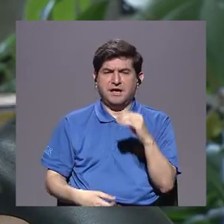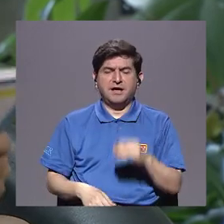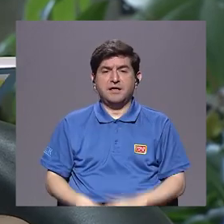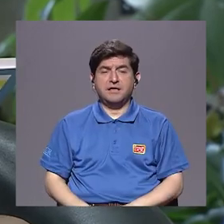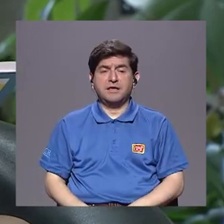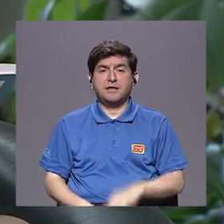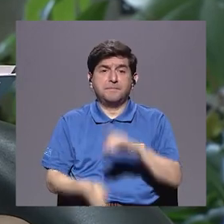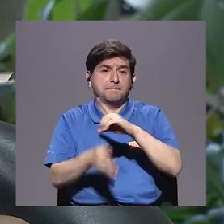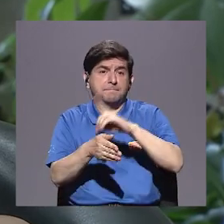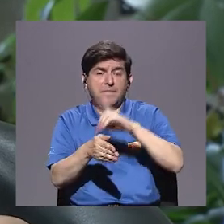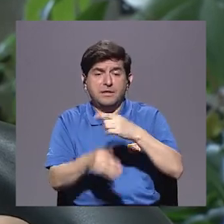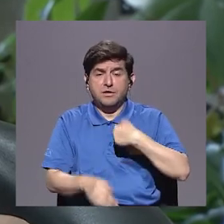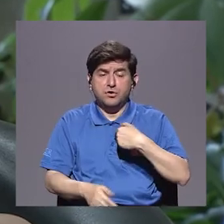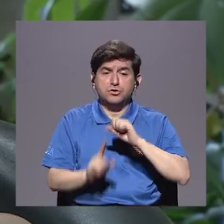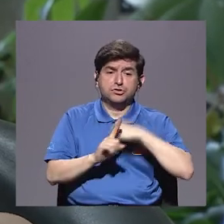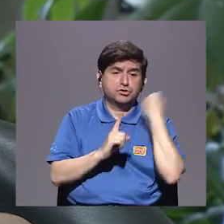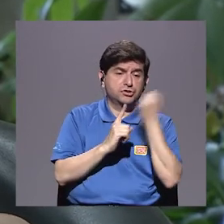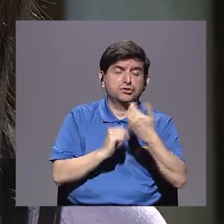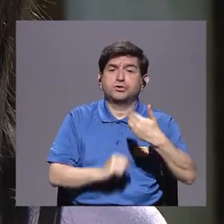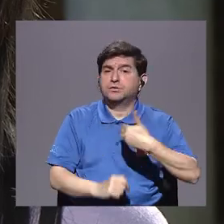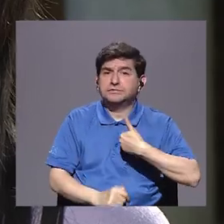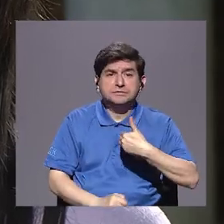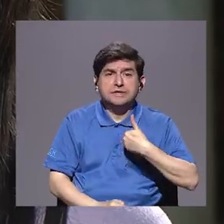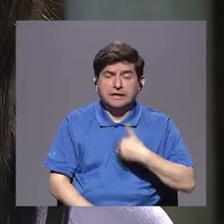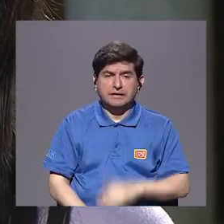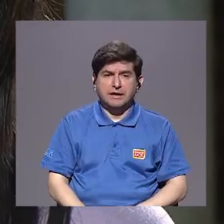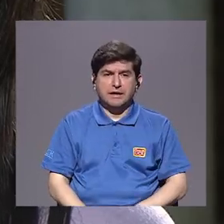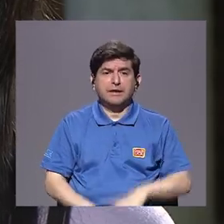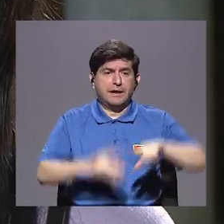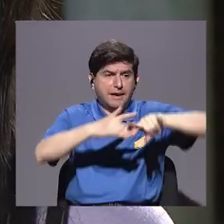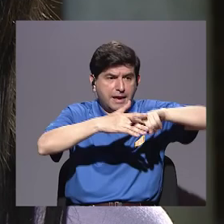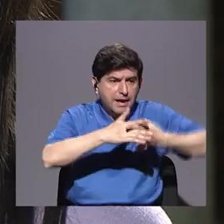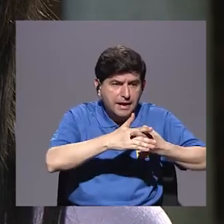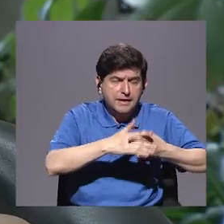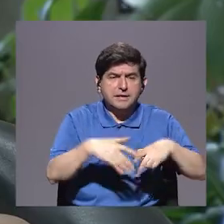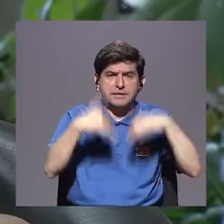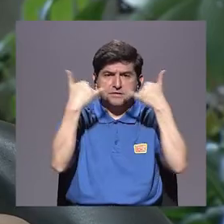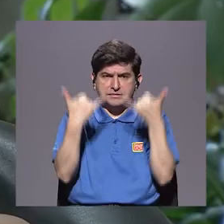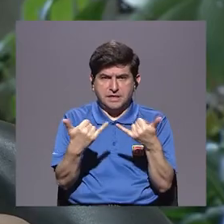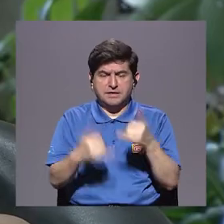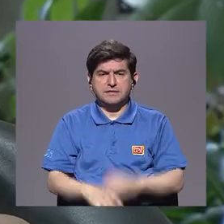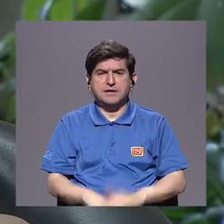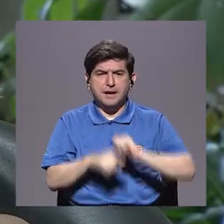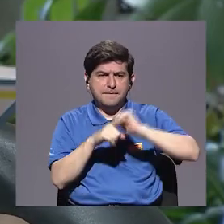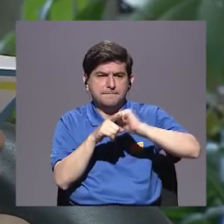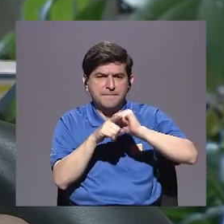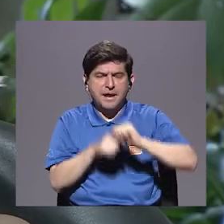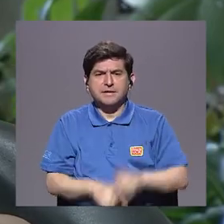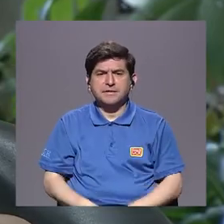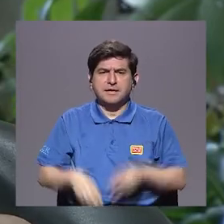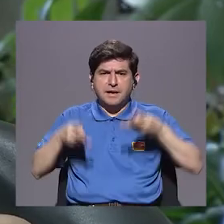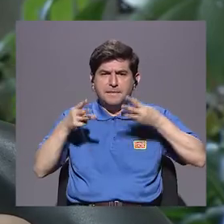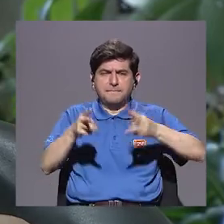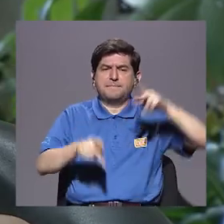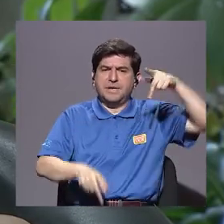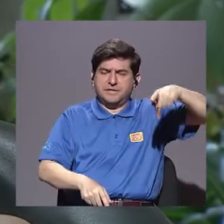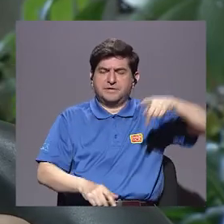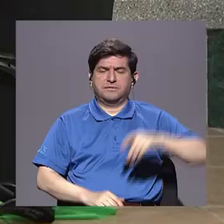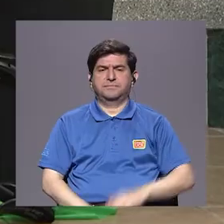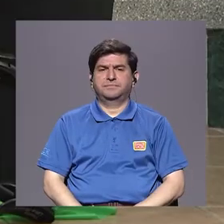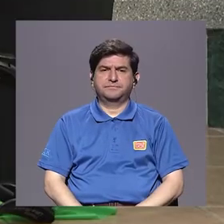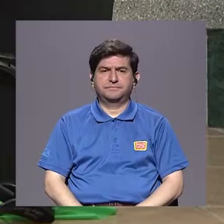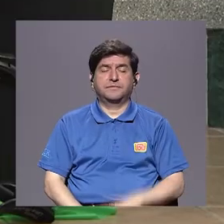como médicamente, ¿verdad? Si tengo alguna situación, para empezar a iniciar la práctica del método de